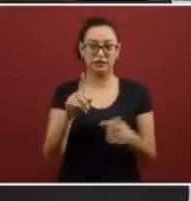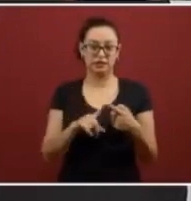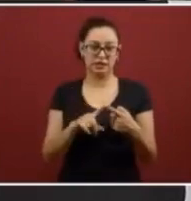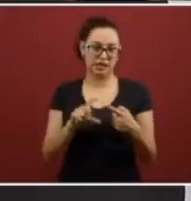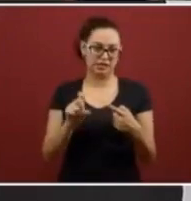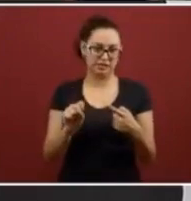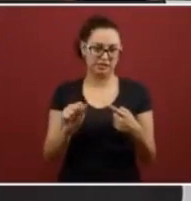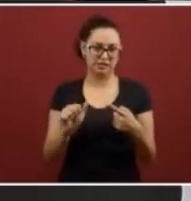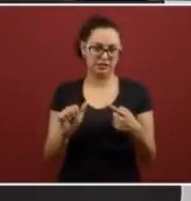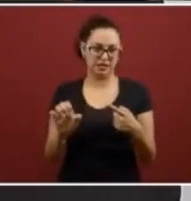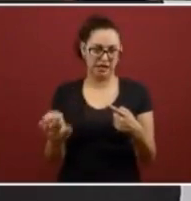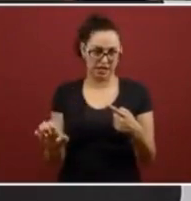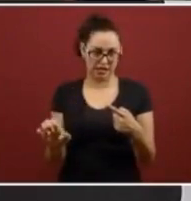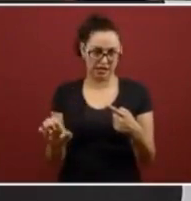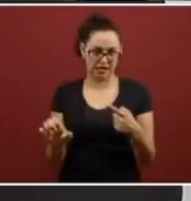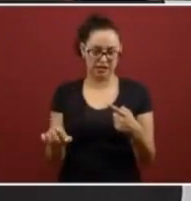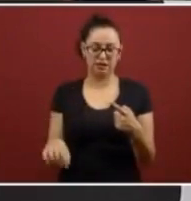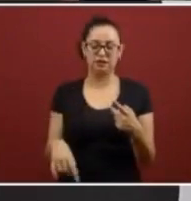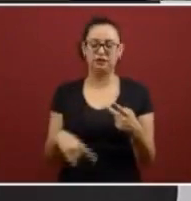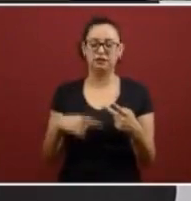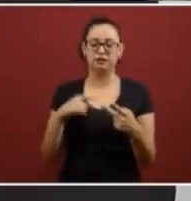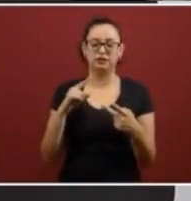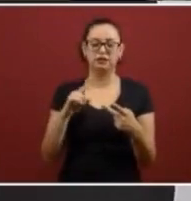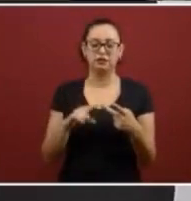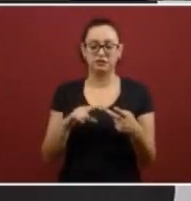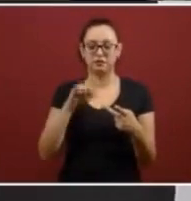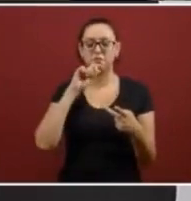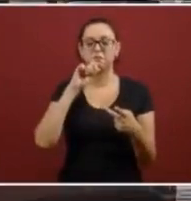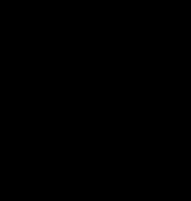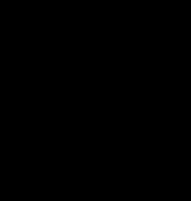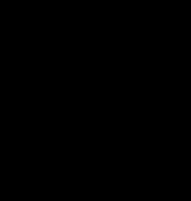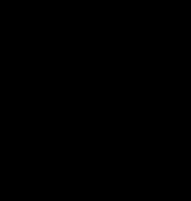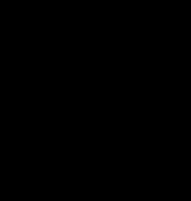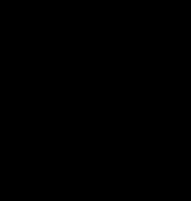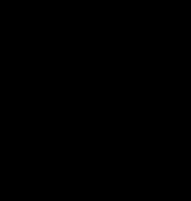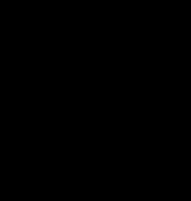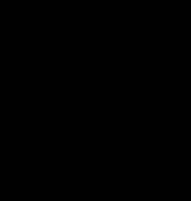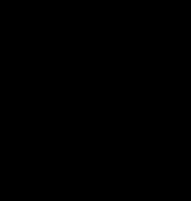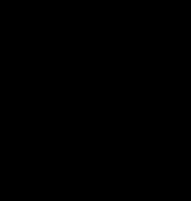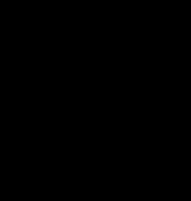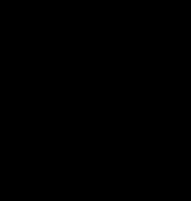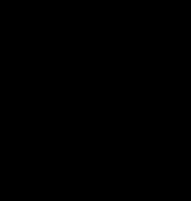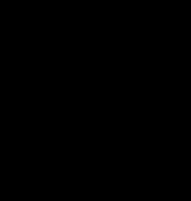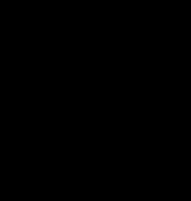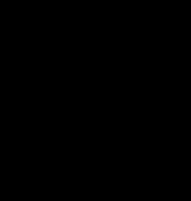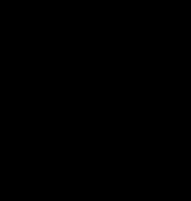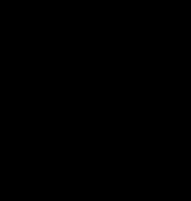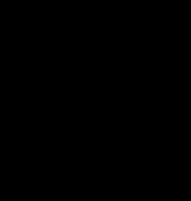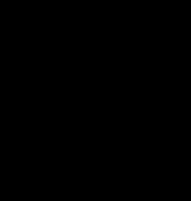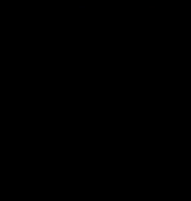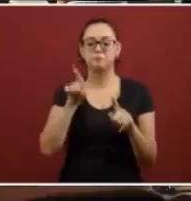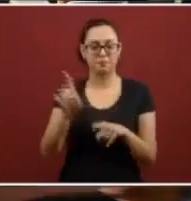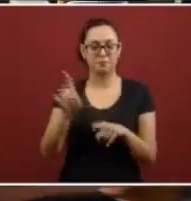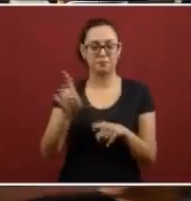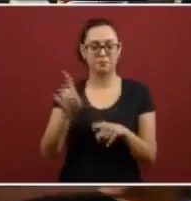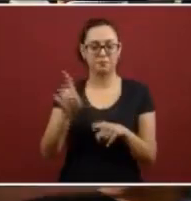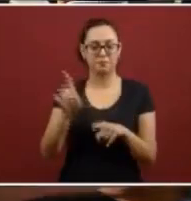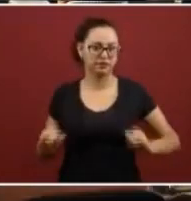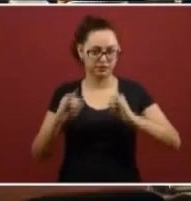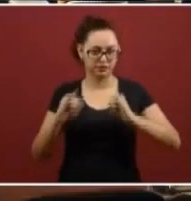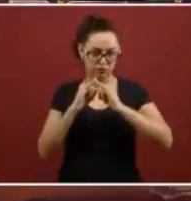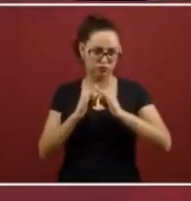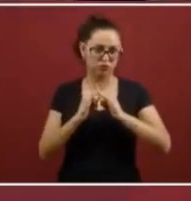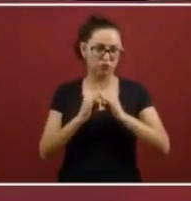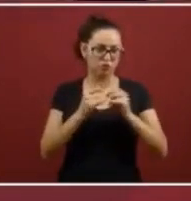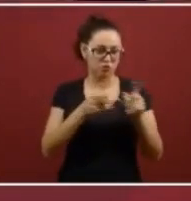Servicio de the Administración y Enajenación the de Bienes. administrative Va a ser general. el director del instituto He will also